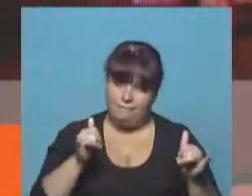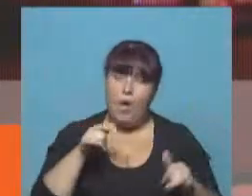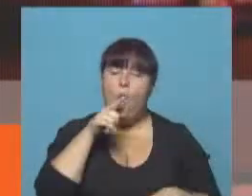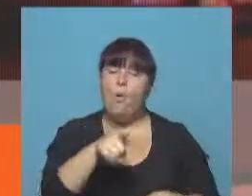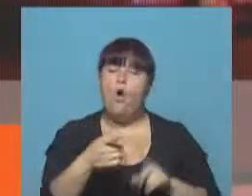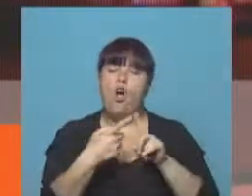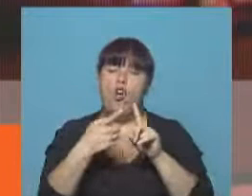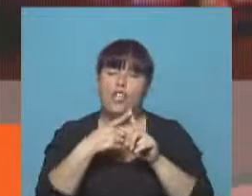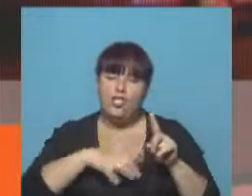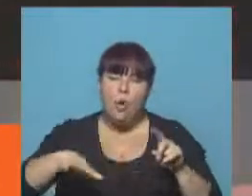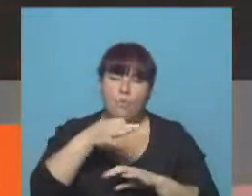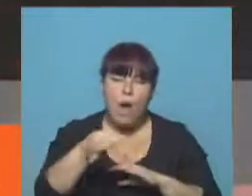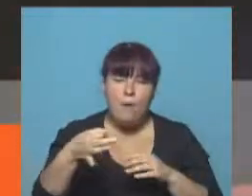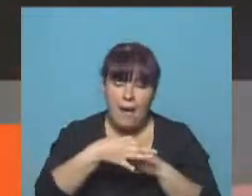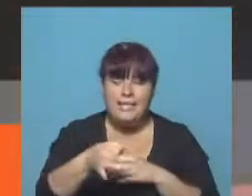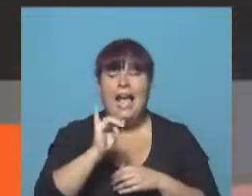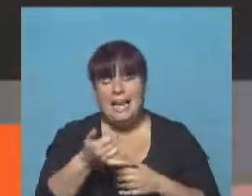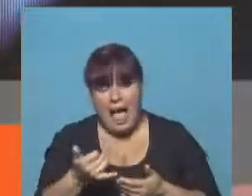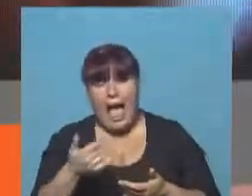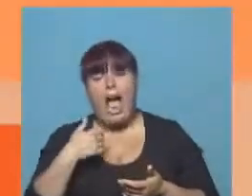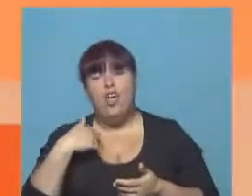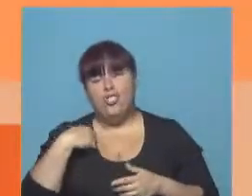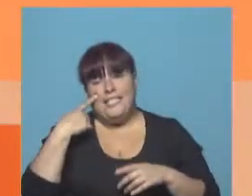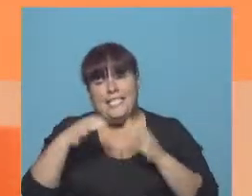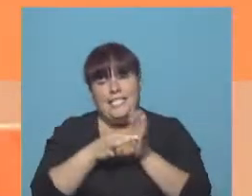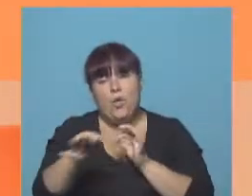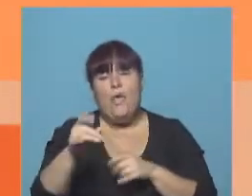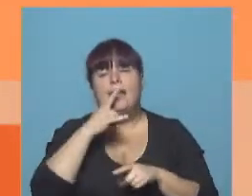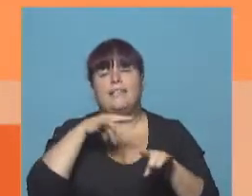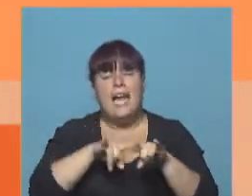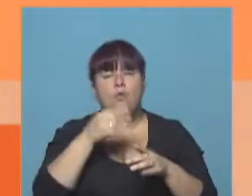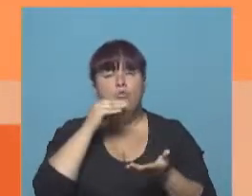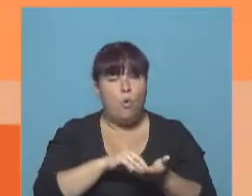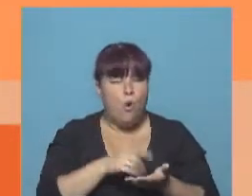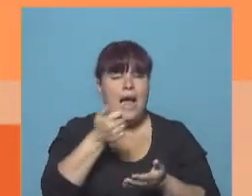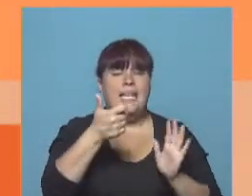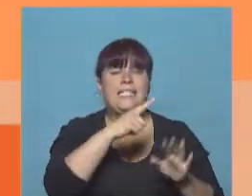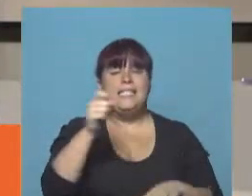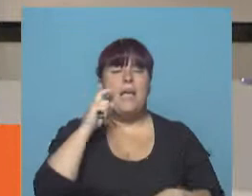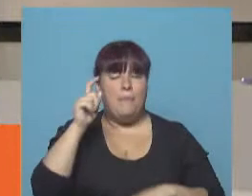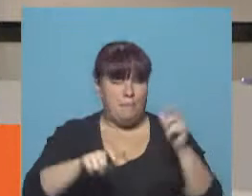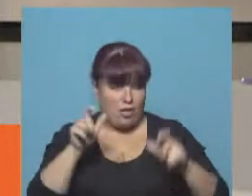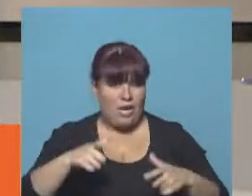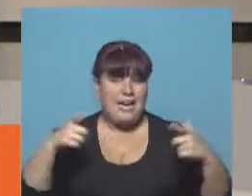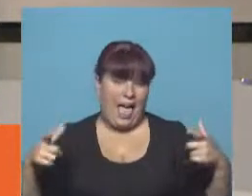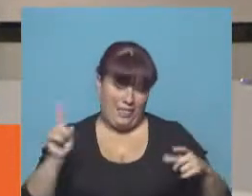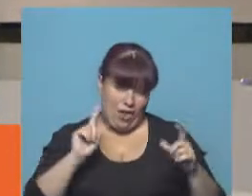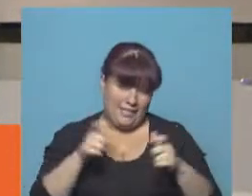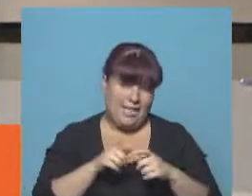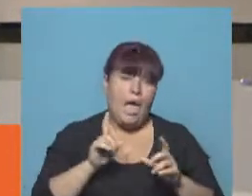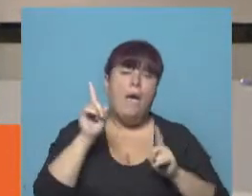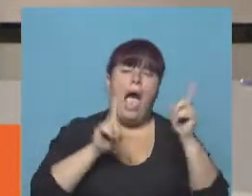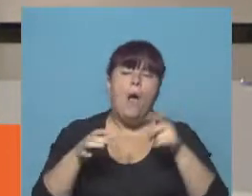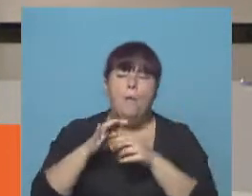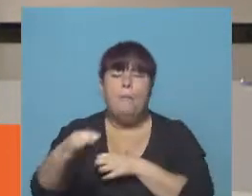que estás en contacto con los pueblos más chicos, Ramiro. Sí, por supuesto. En realidad yo soy de una ciudad como Trelew, la provincia de Chubut, que tiene casi 100.000 habitantes. Es grande, no es pero chica. hay